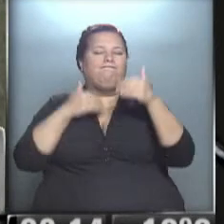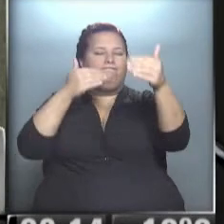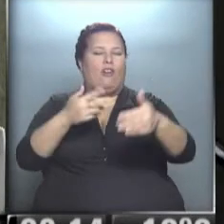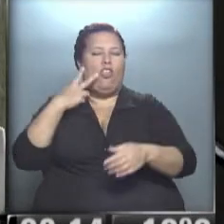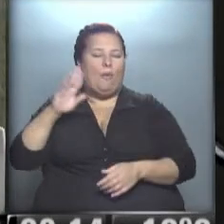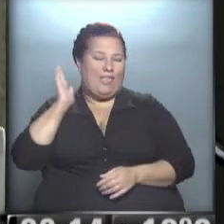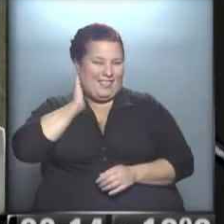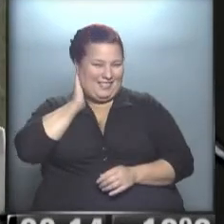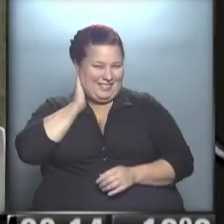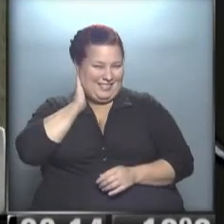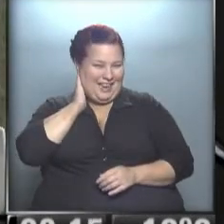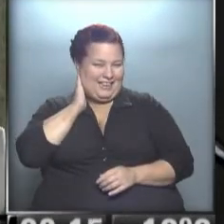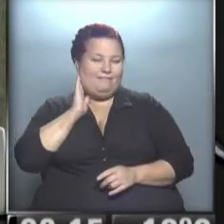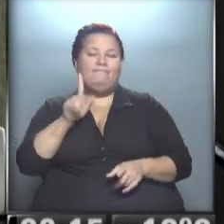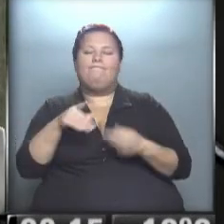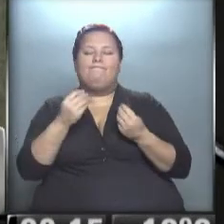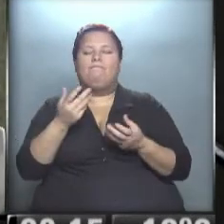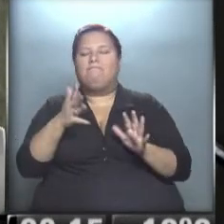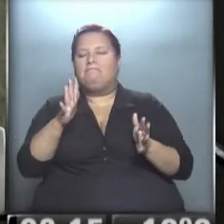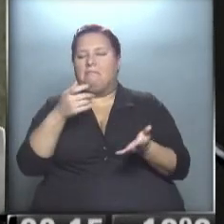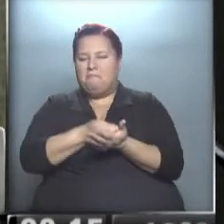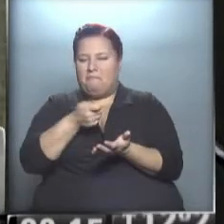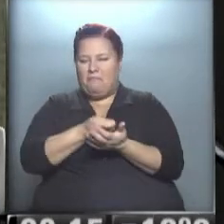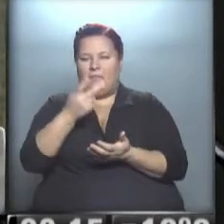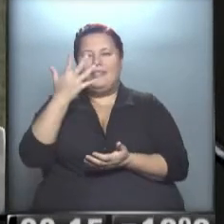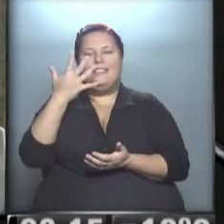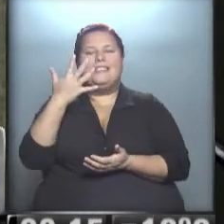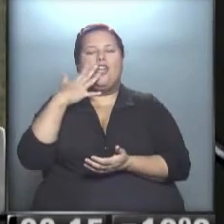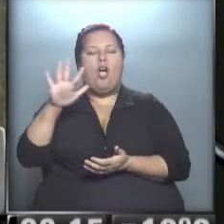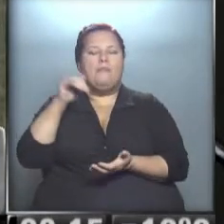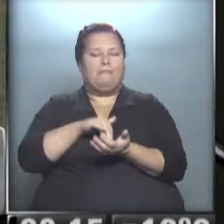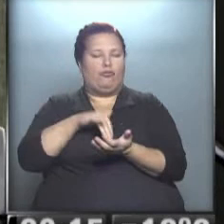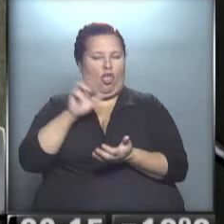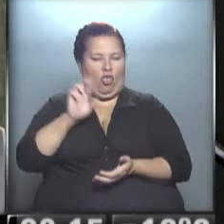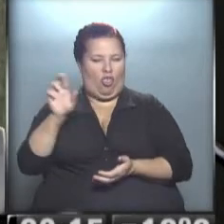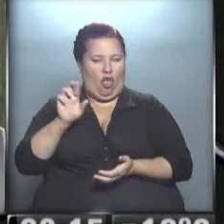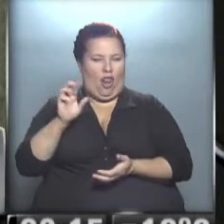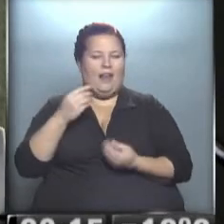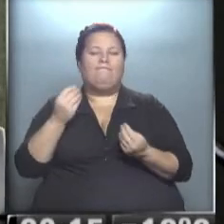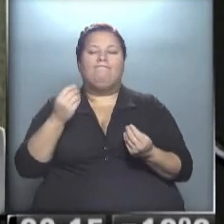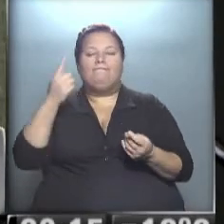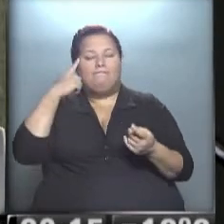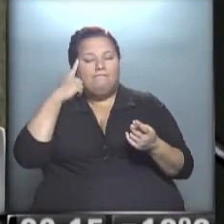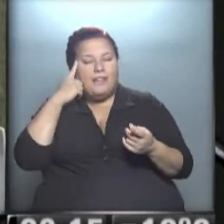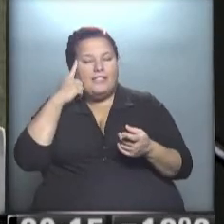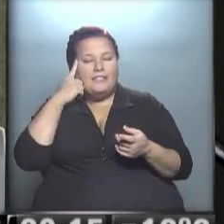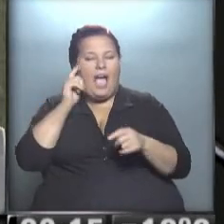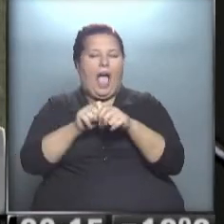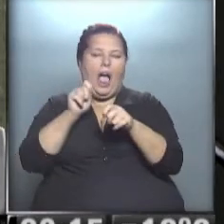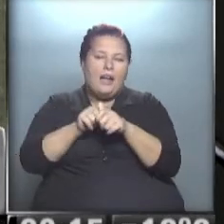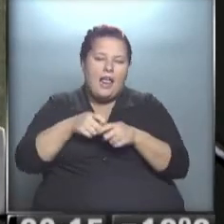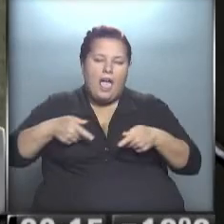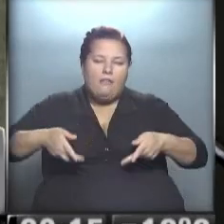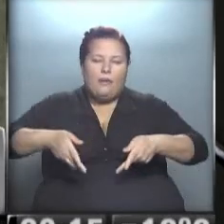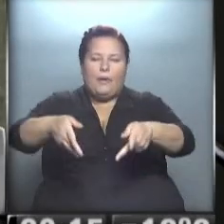2016 implica más o menos una inversión cercana a los 5 mil millones de dólares teniendo en cuenta en reparación de vidas